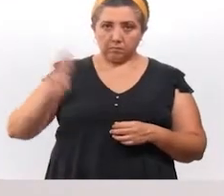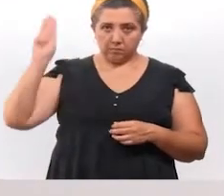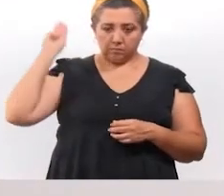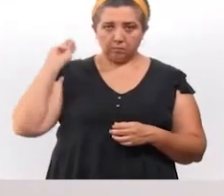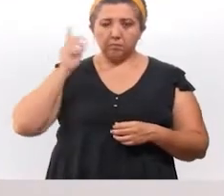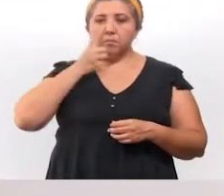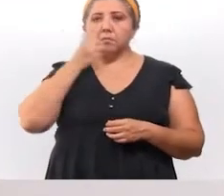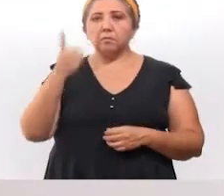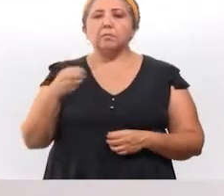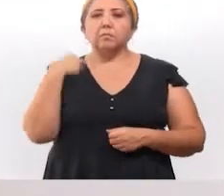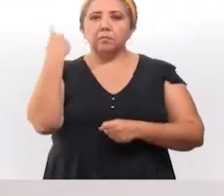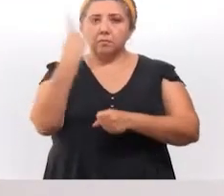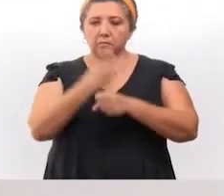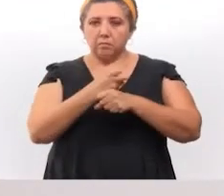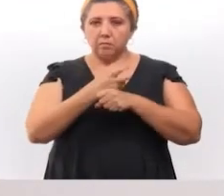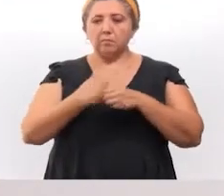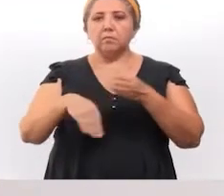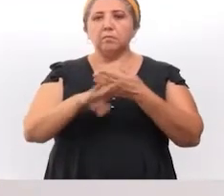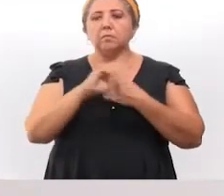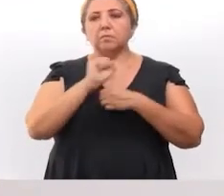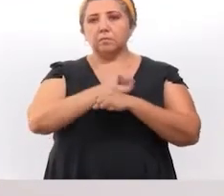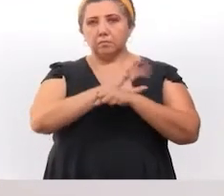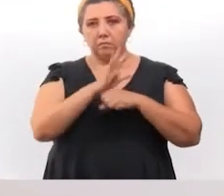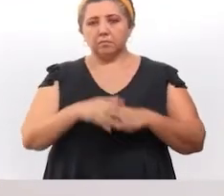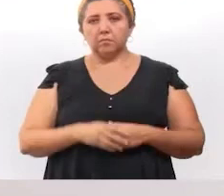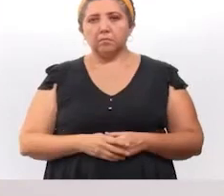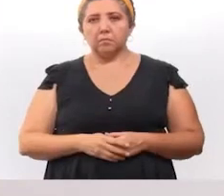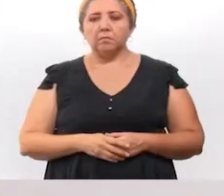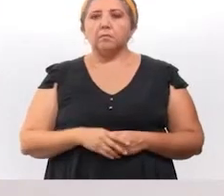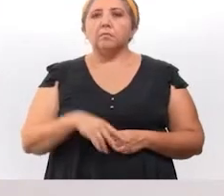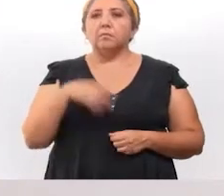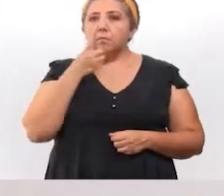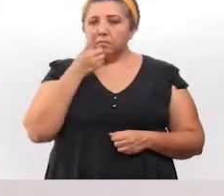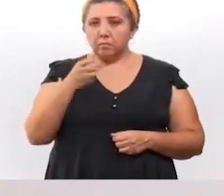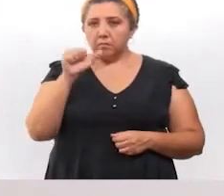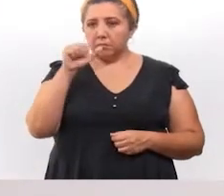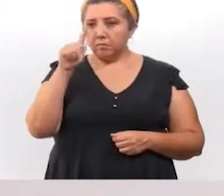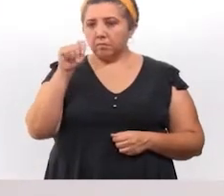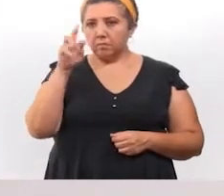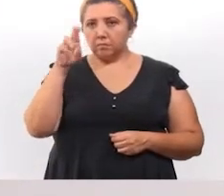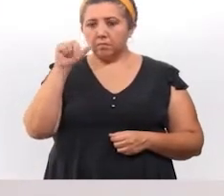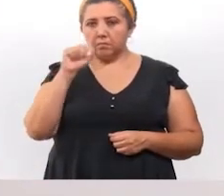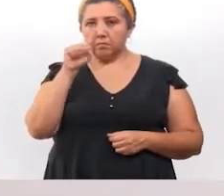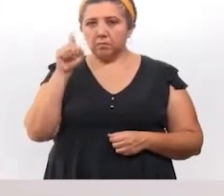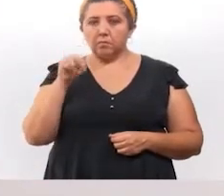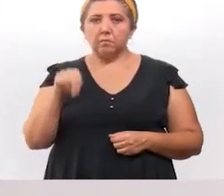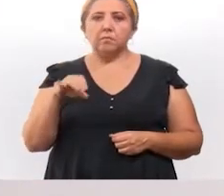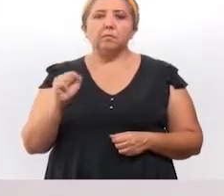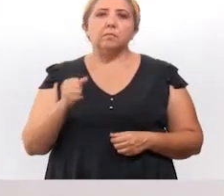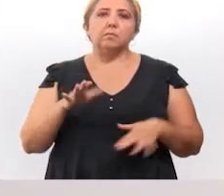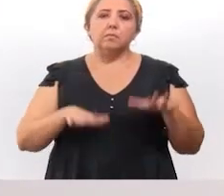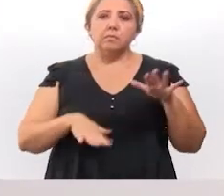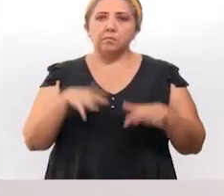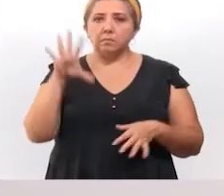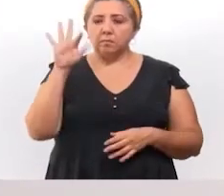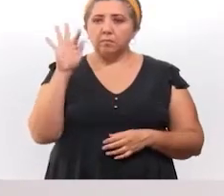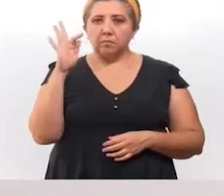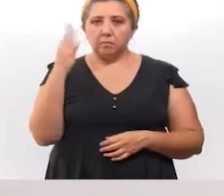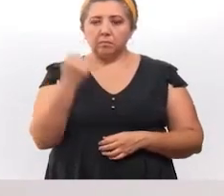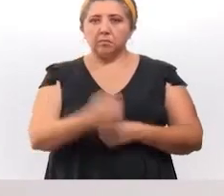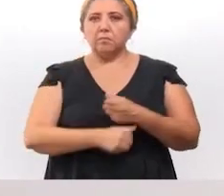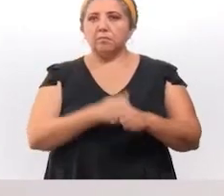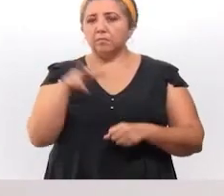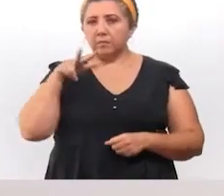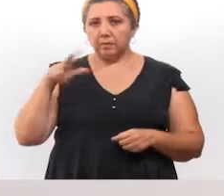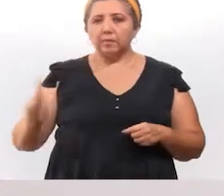inició la aplicación de segundas dosis contra el coronavirus de la farmacéutica AstraZeneca a personas de entre 40 y 49 años